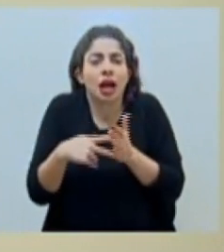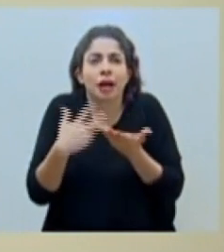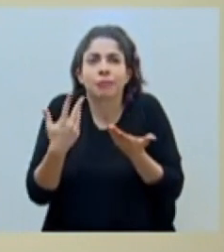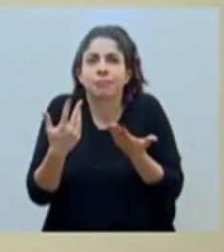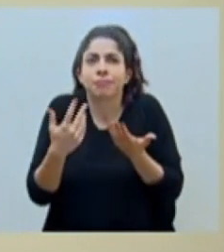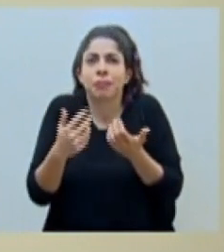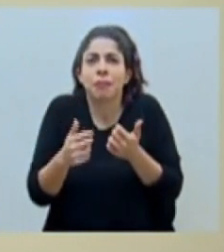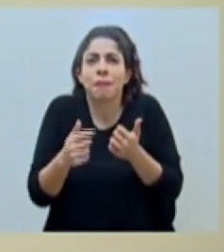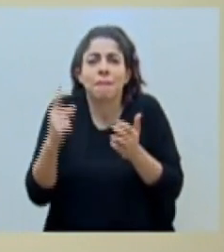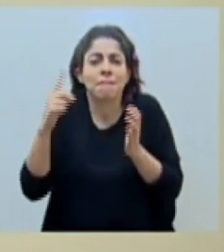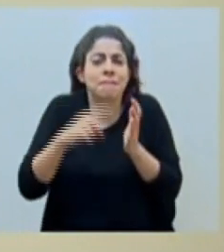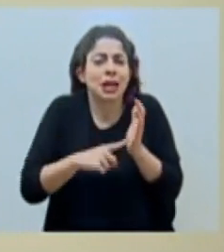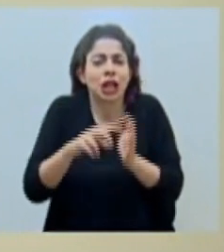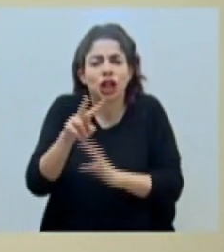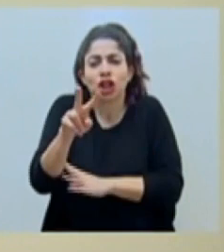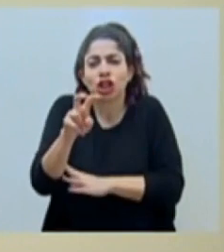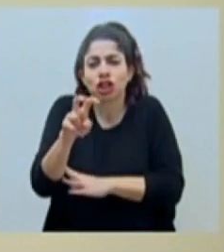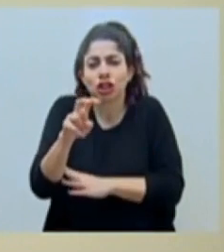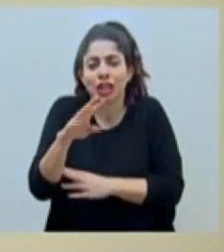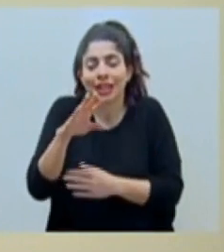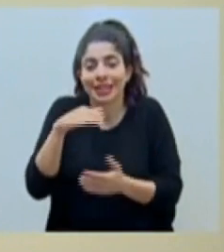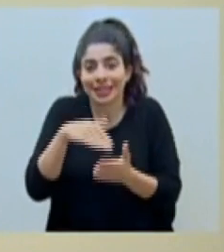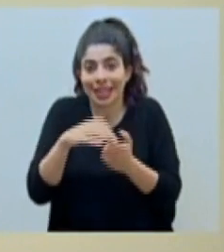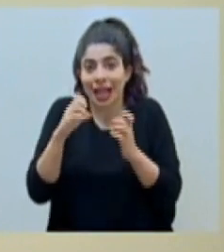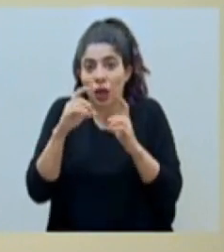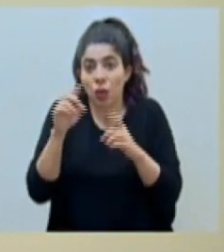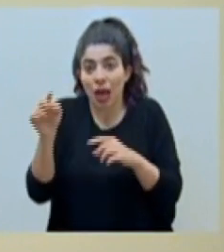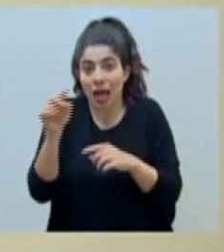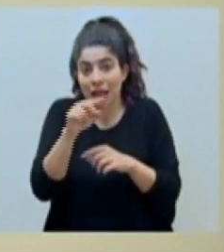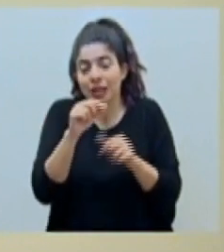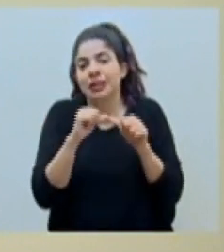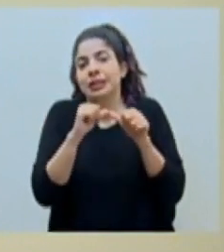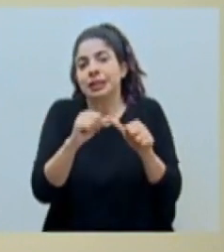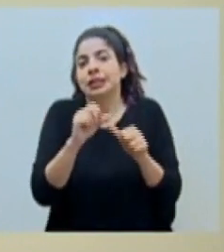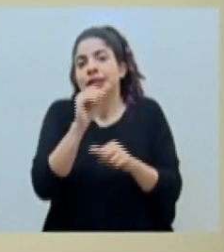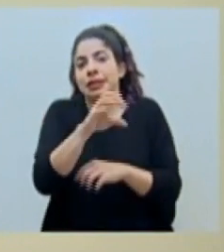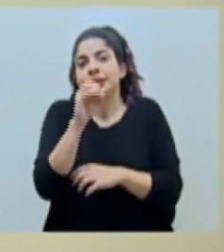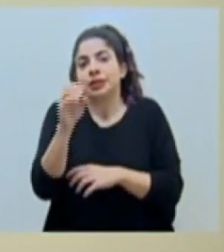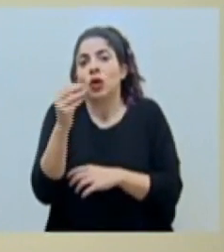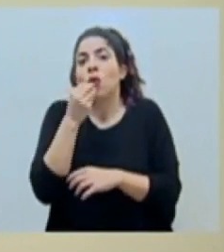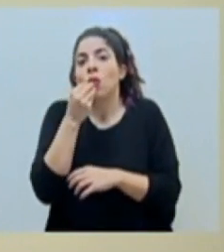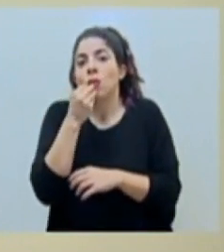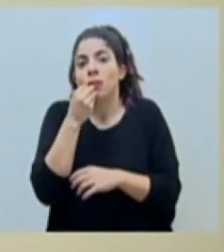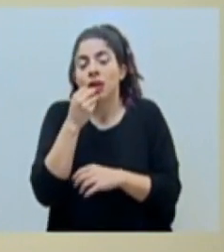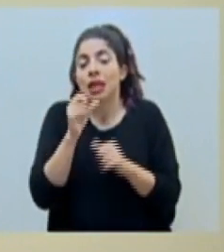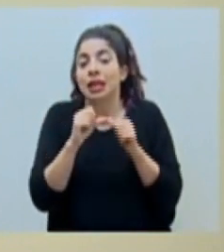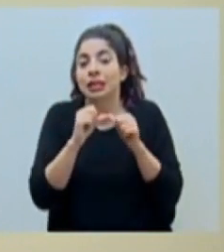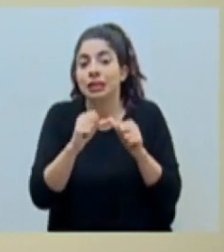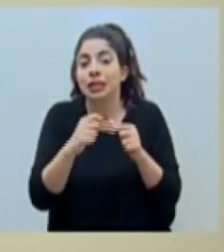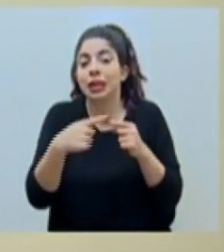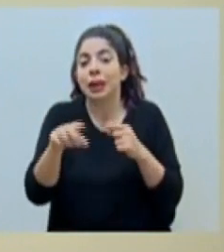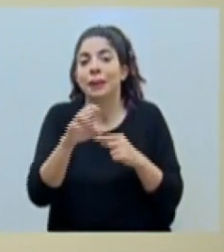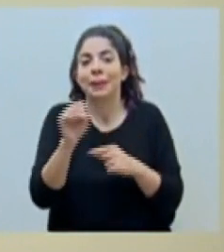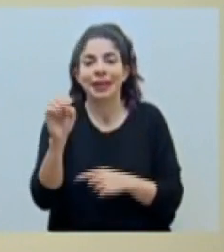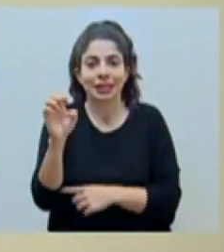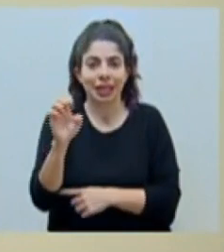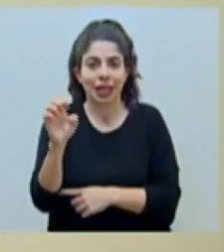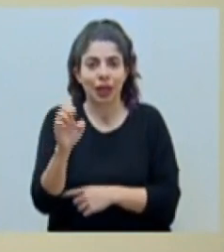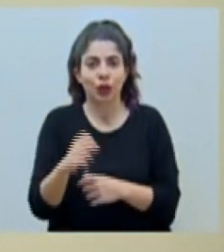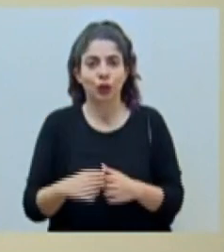de 1.200 centros educativos que van a entregar paquetes de alimentos durante el mes de enero.